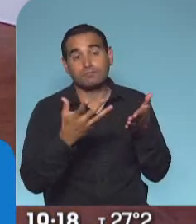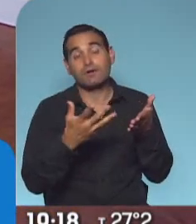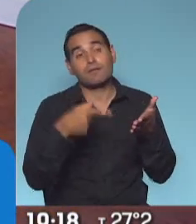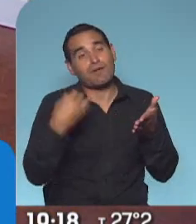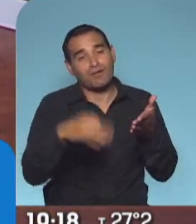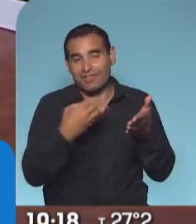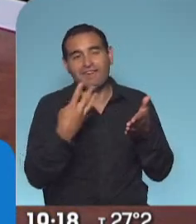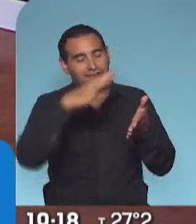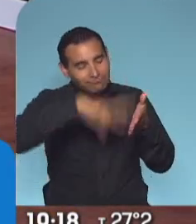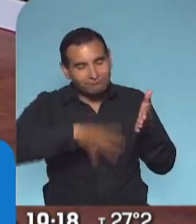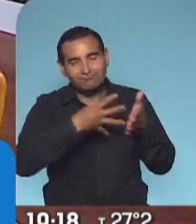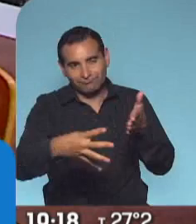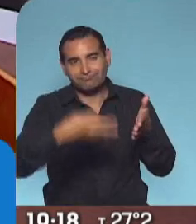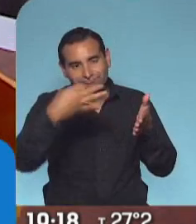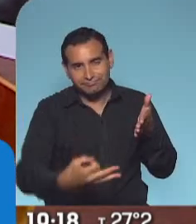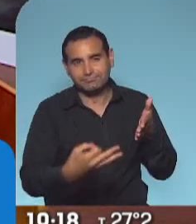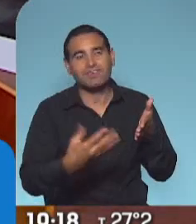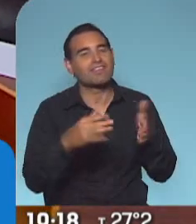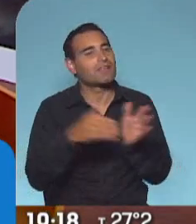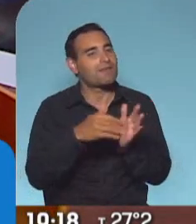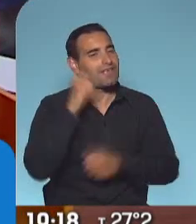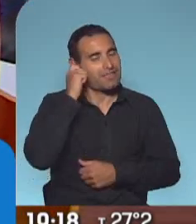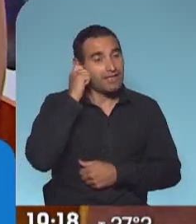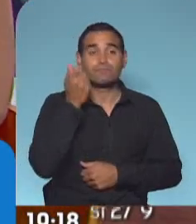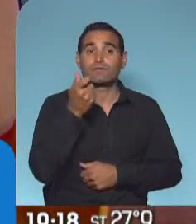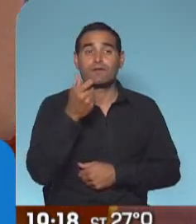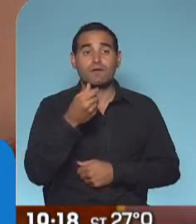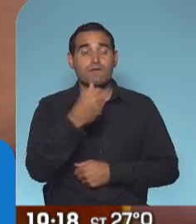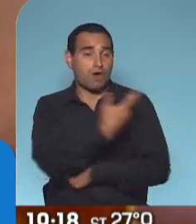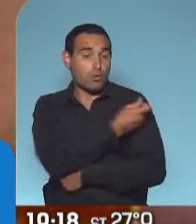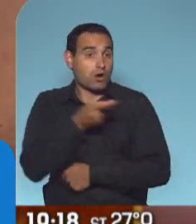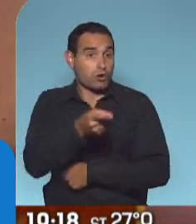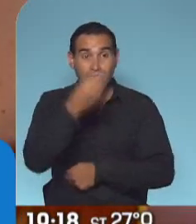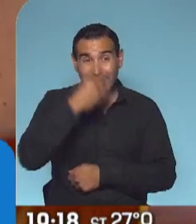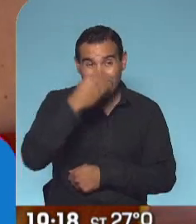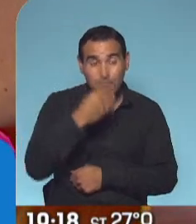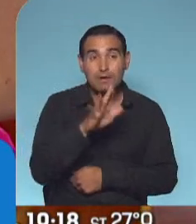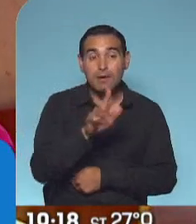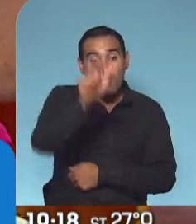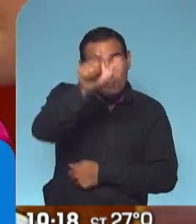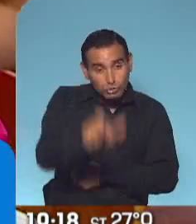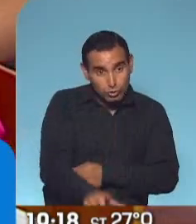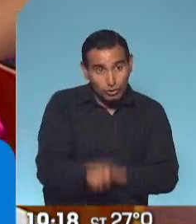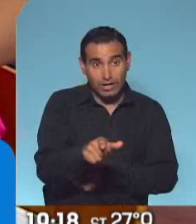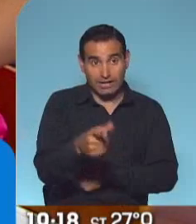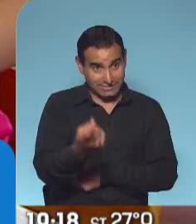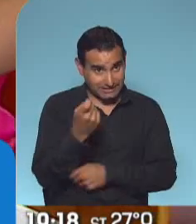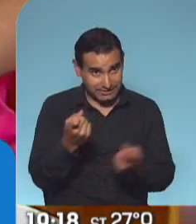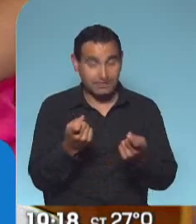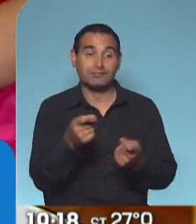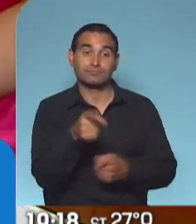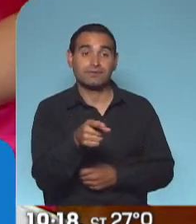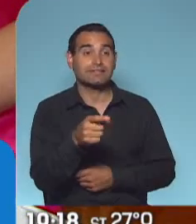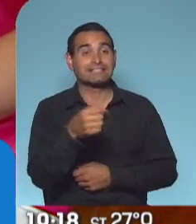ese calendario completo de acuerdo a la edad. La vacuna antigripal, para aquel que tiene indicación, que es bueno recordarlo,